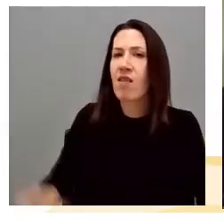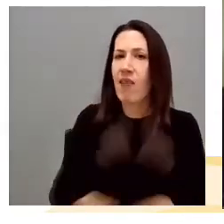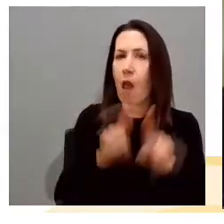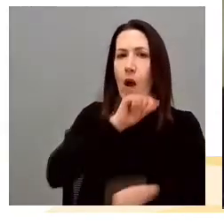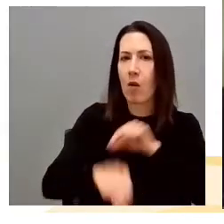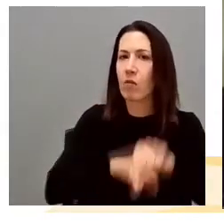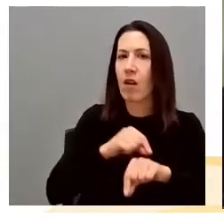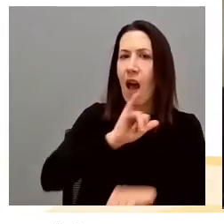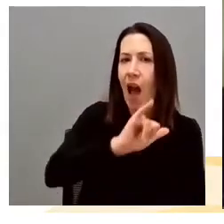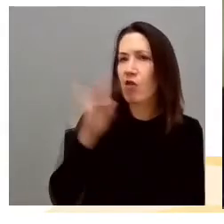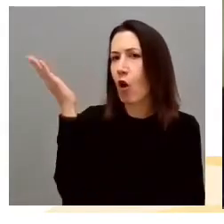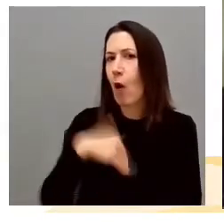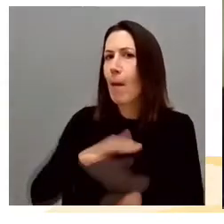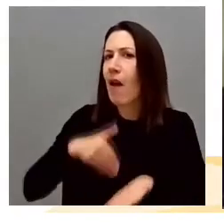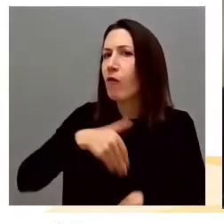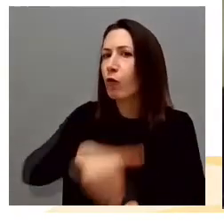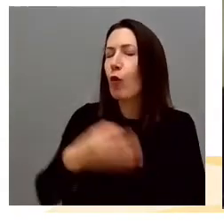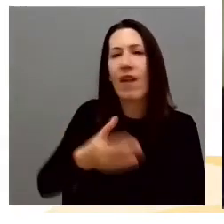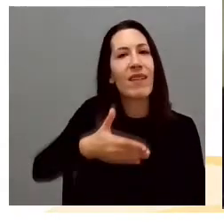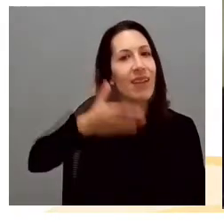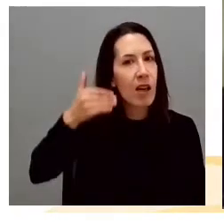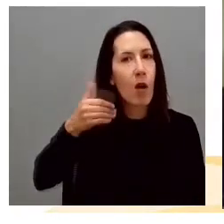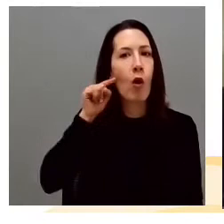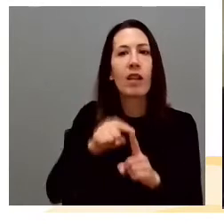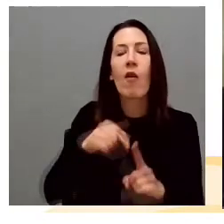el futuro, un futuro mejor.